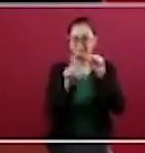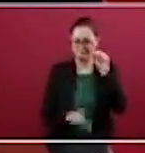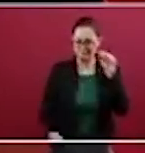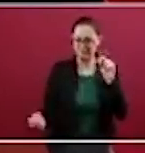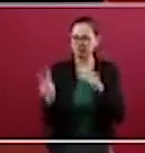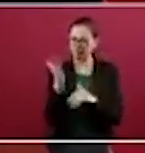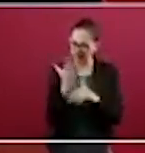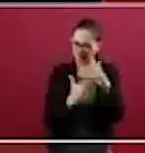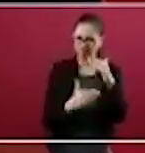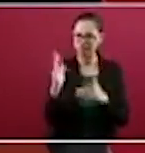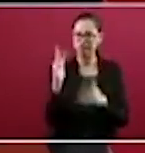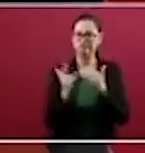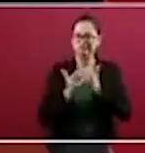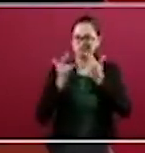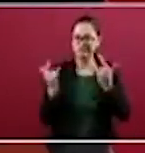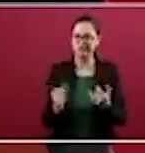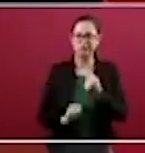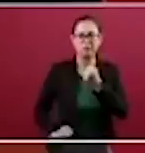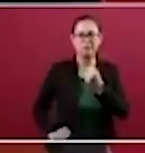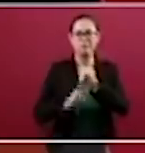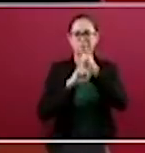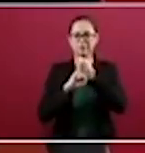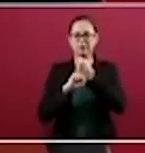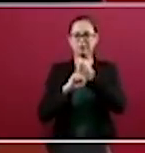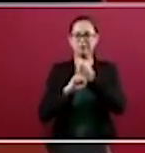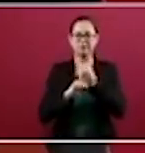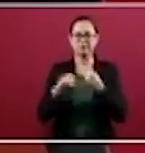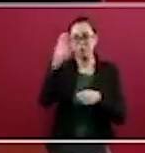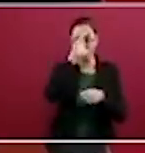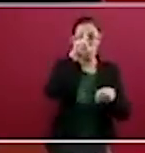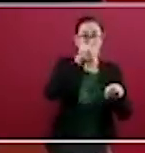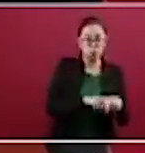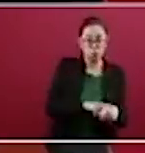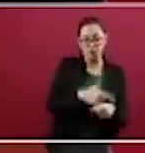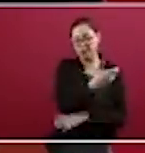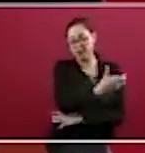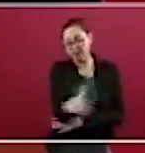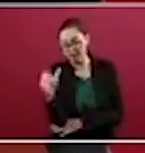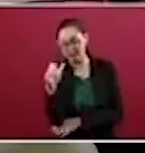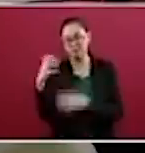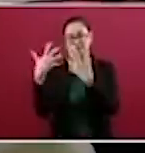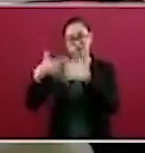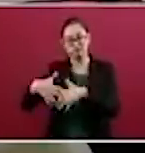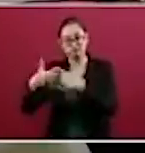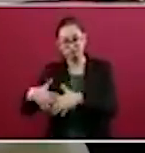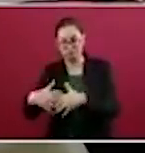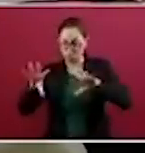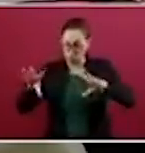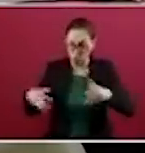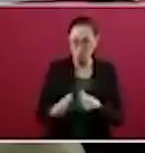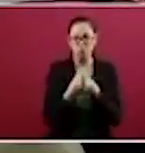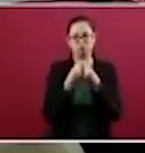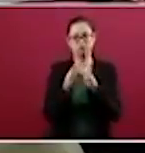mexicana bajo el impulso de su historia, con el triple empuje cultural, agrícola, industrial que le dio